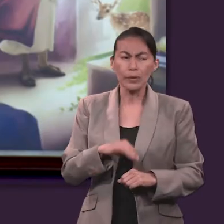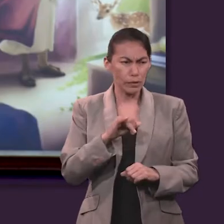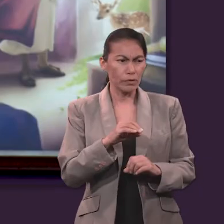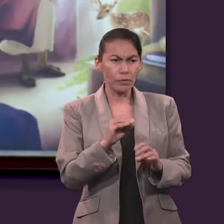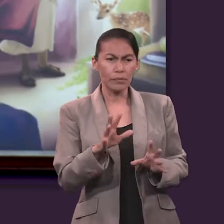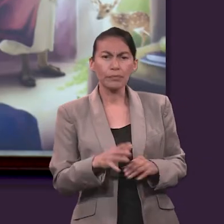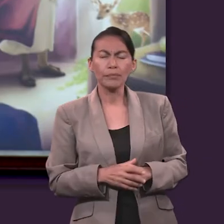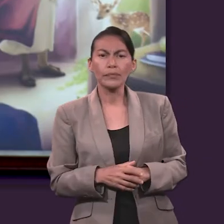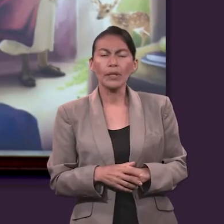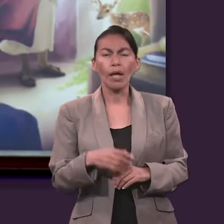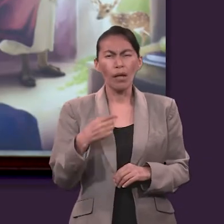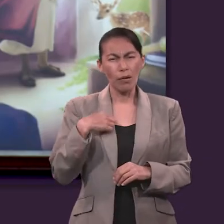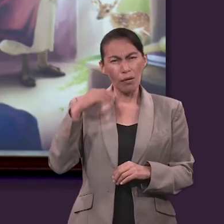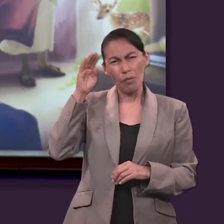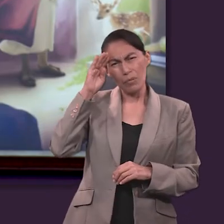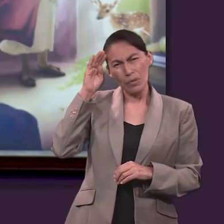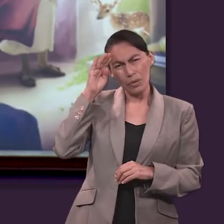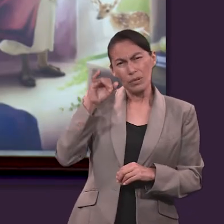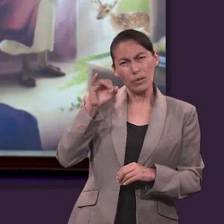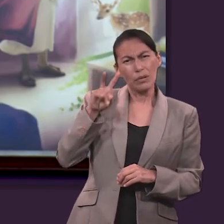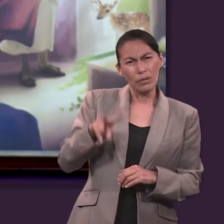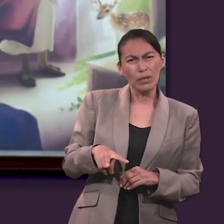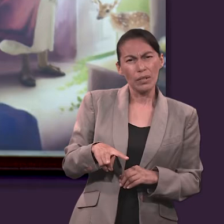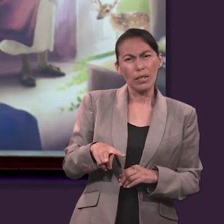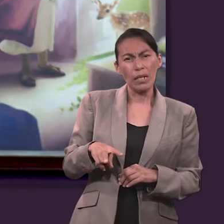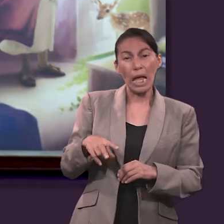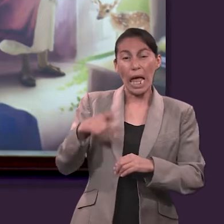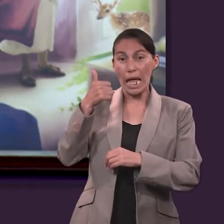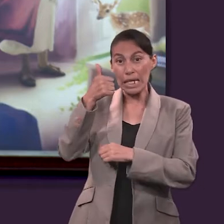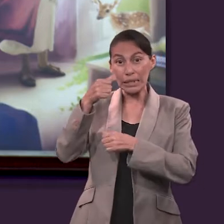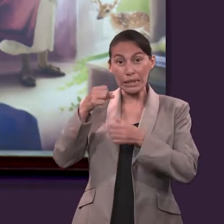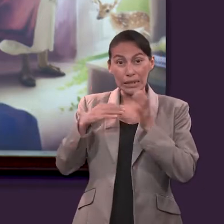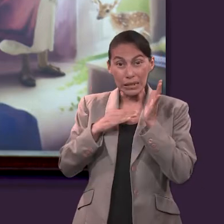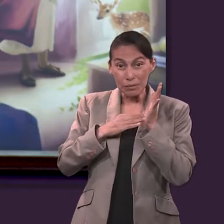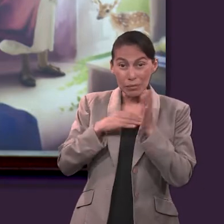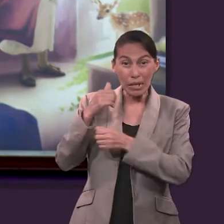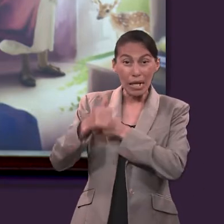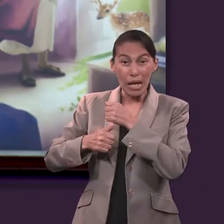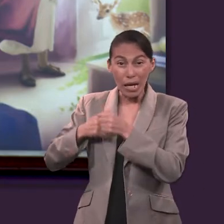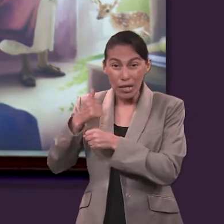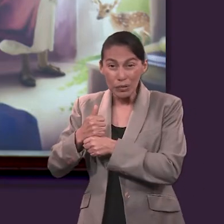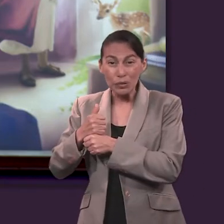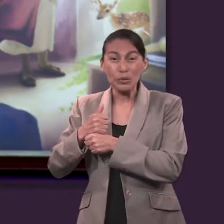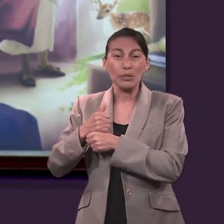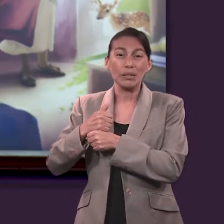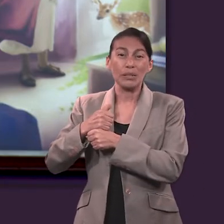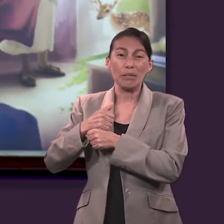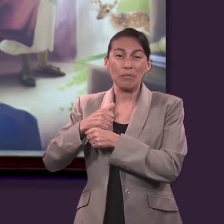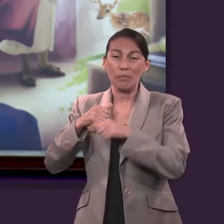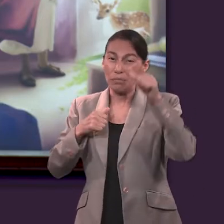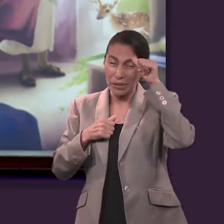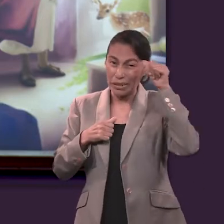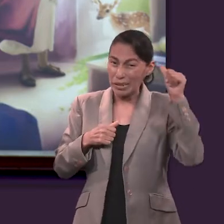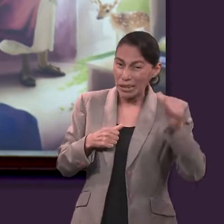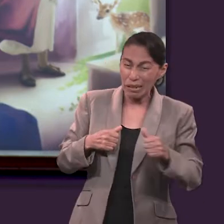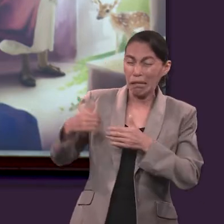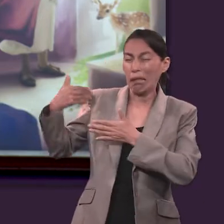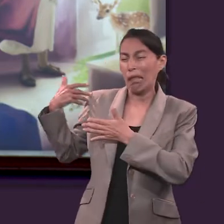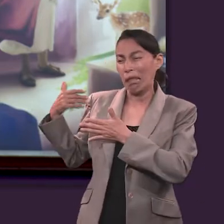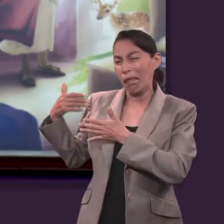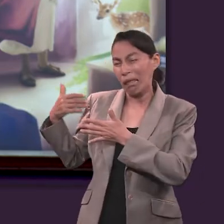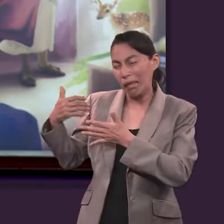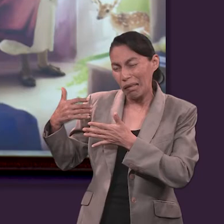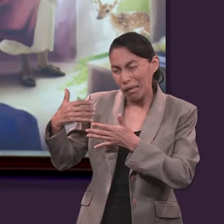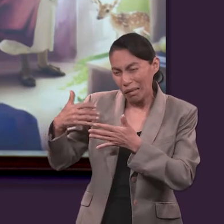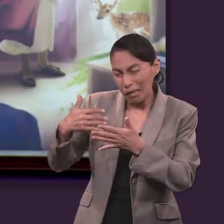muy brillante esta situación de que precisamente a pesar de 6,000 años de pecado, a pesar